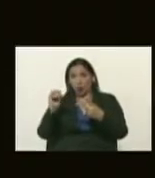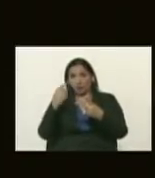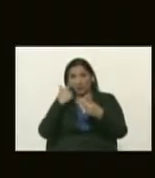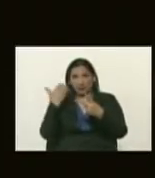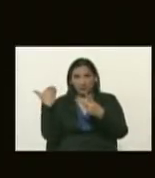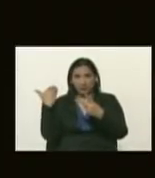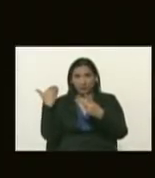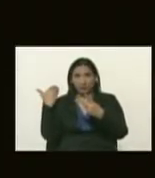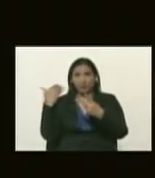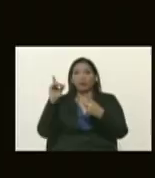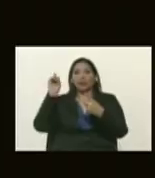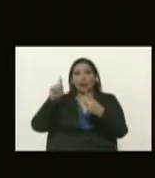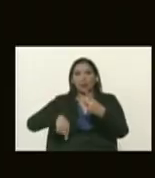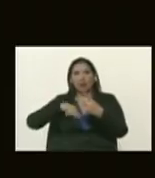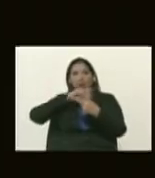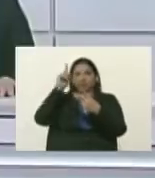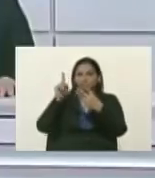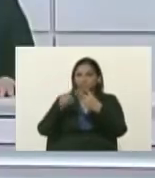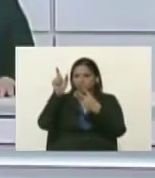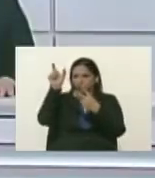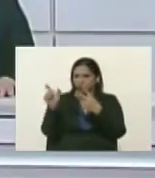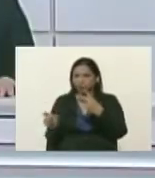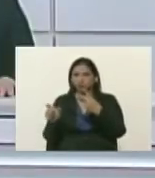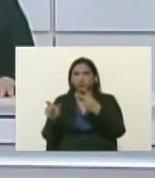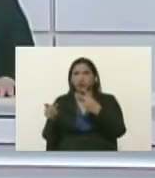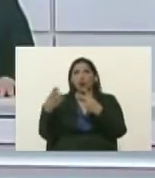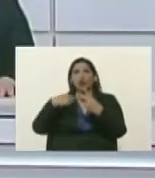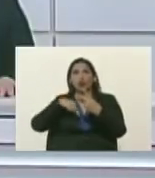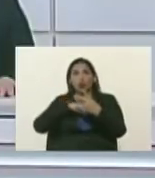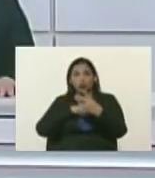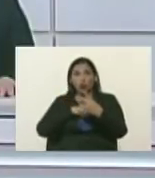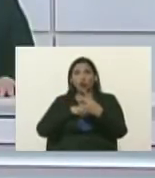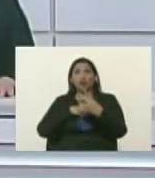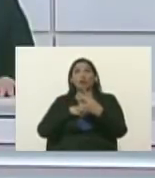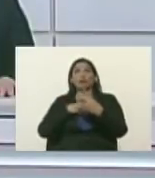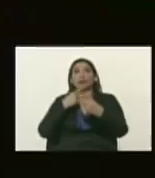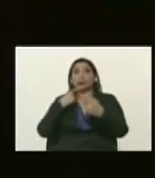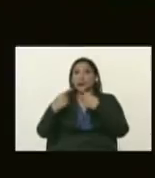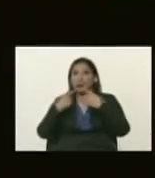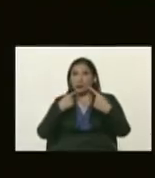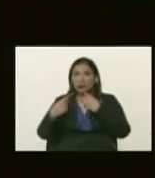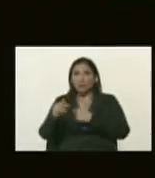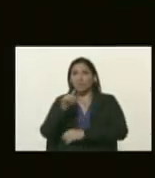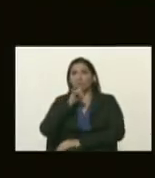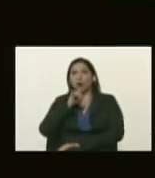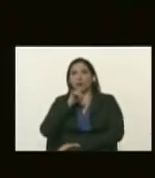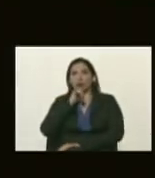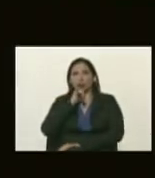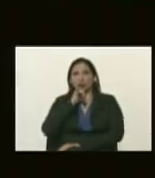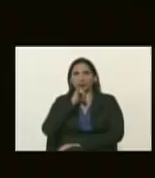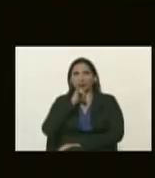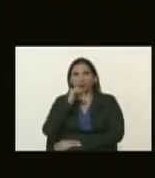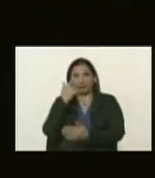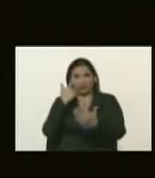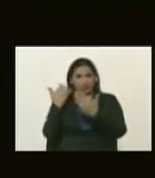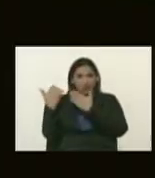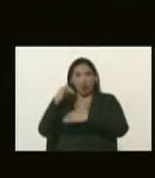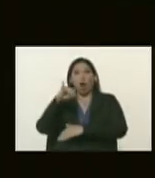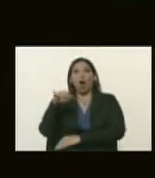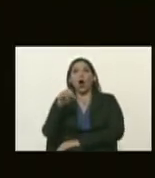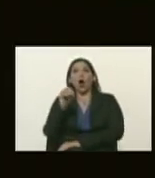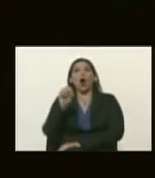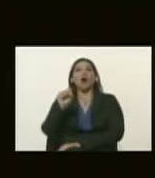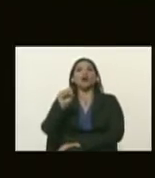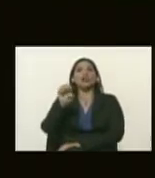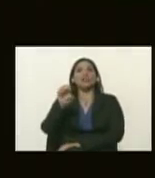y con un personaje del cual vamos a detenernos el día de hoy para dar información, el señor